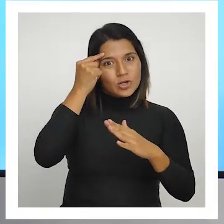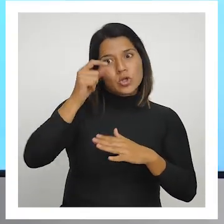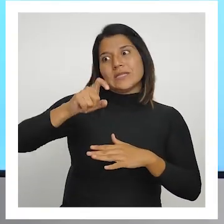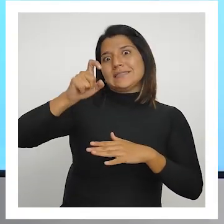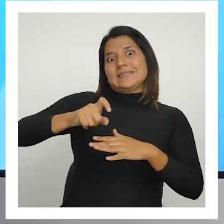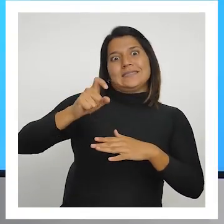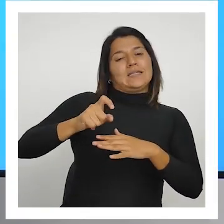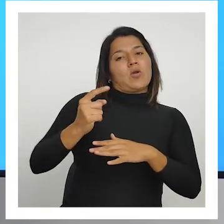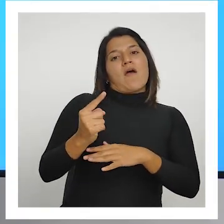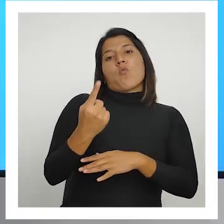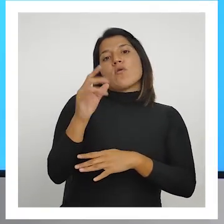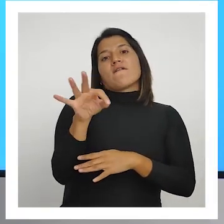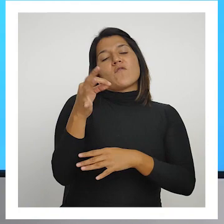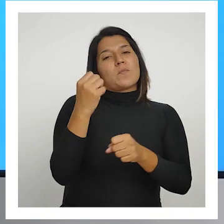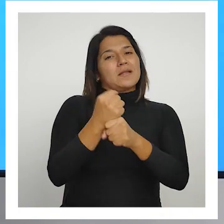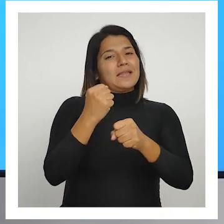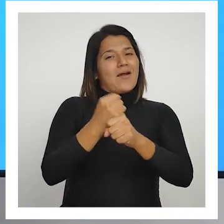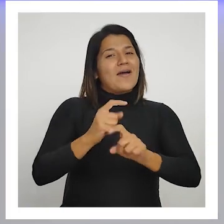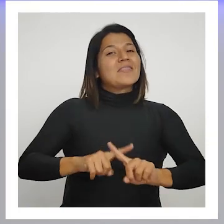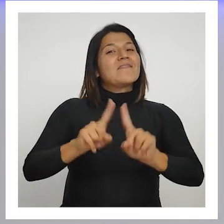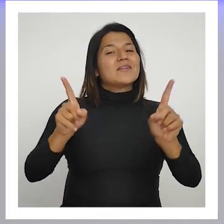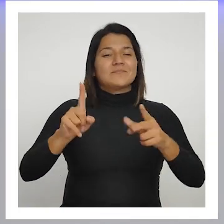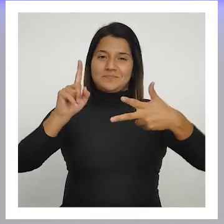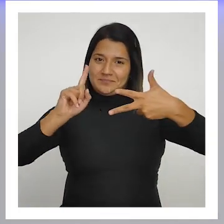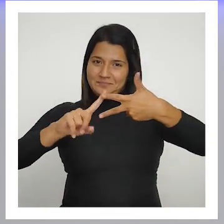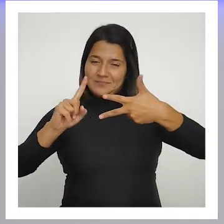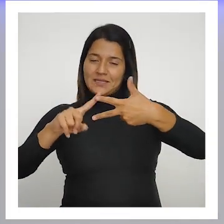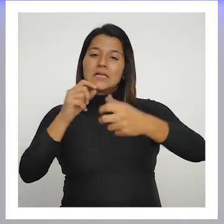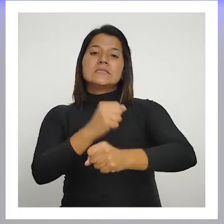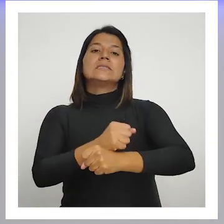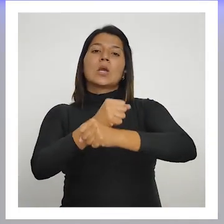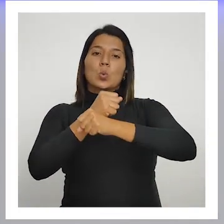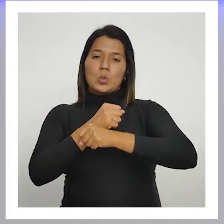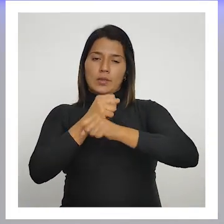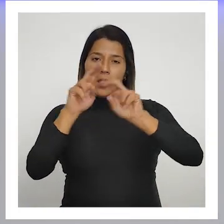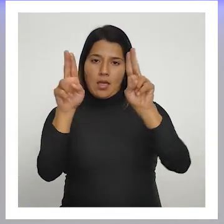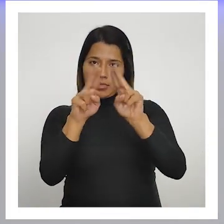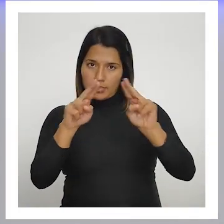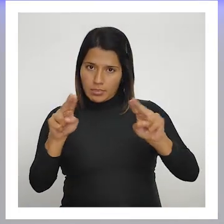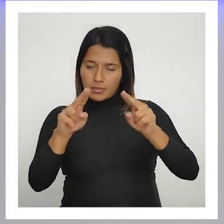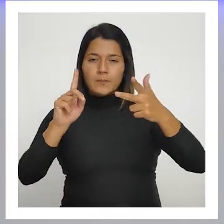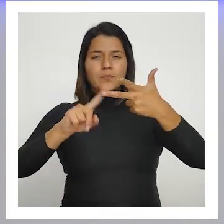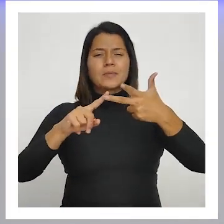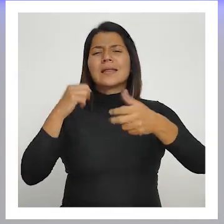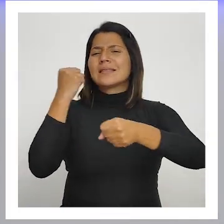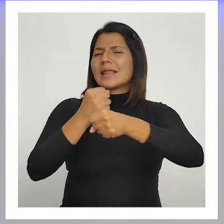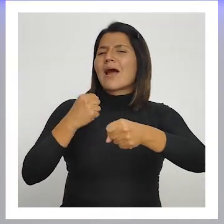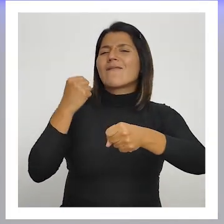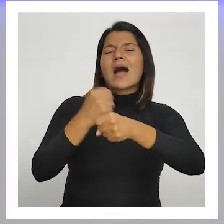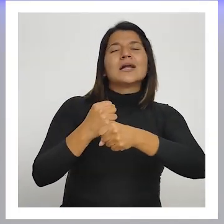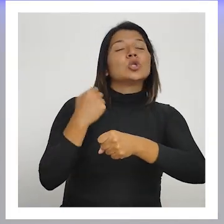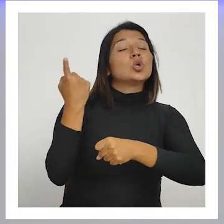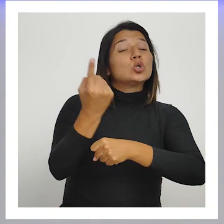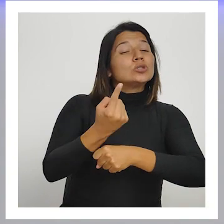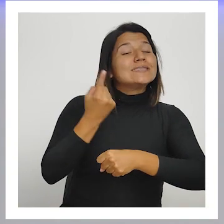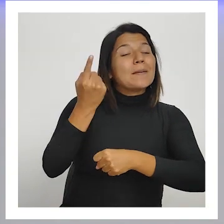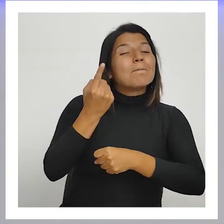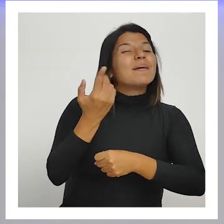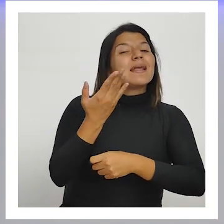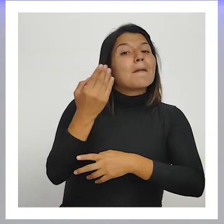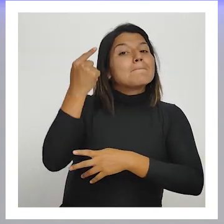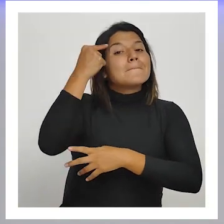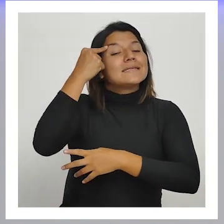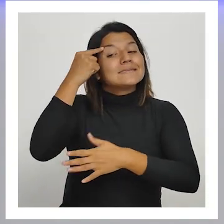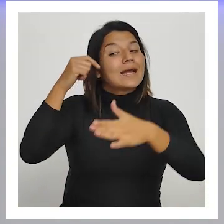nivel de trabajo, reforzando el tema de ciberseguridad y trabajando siempre pensando en